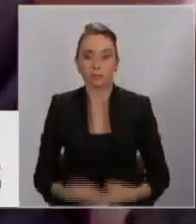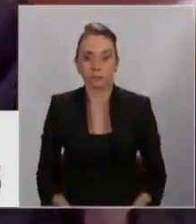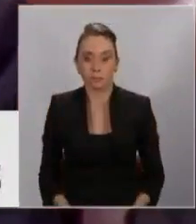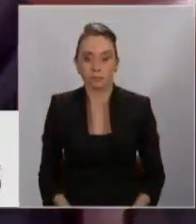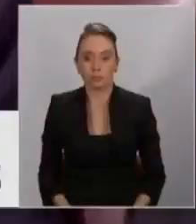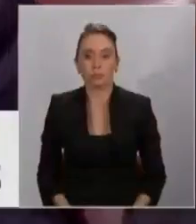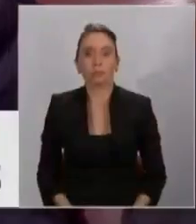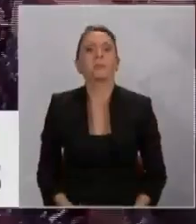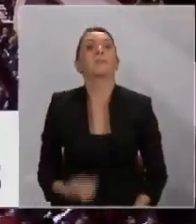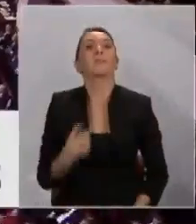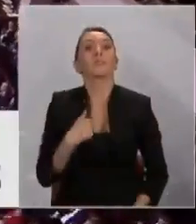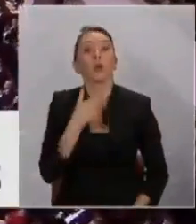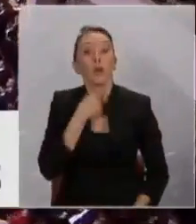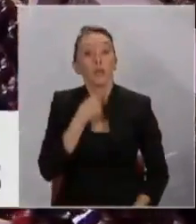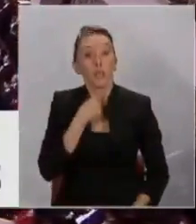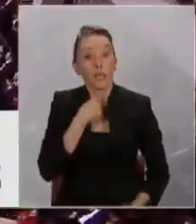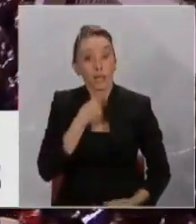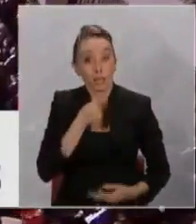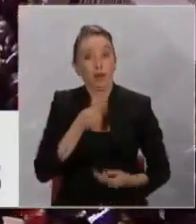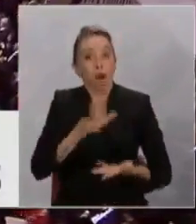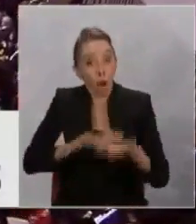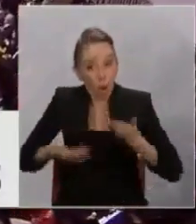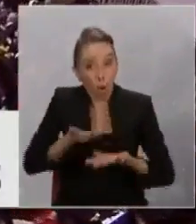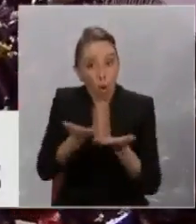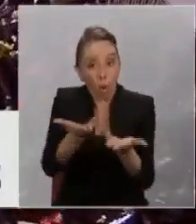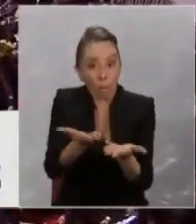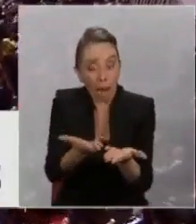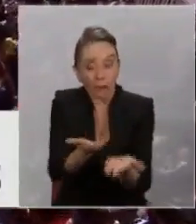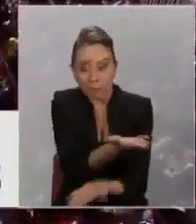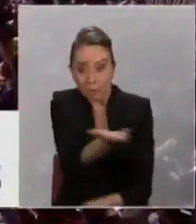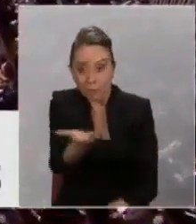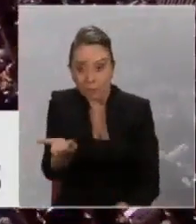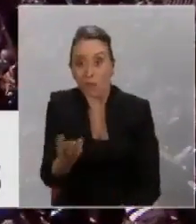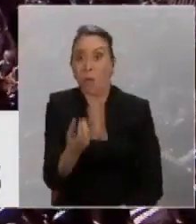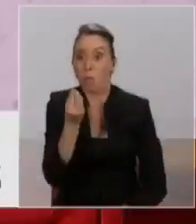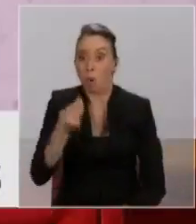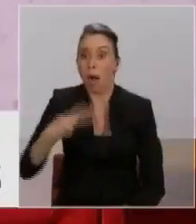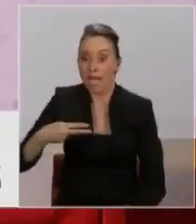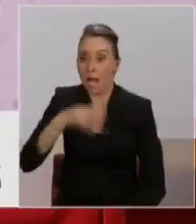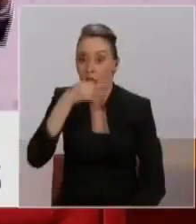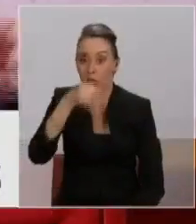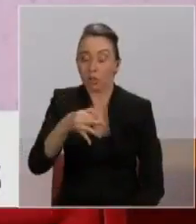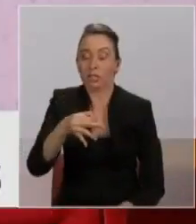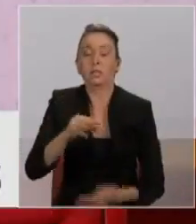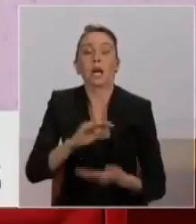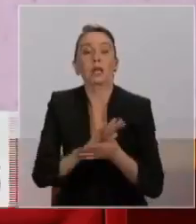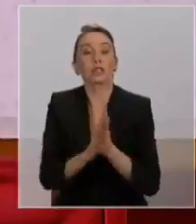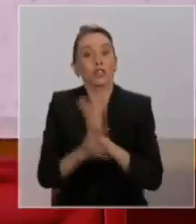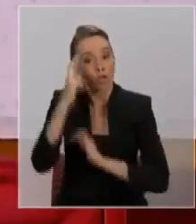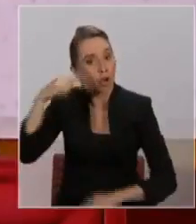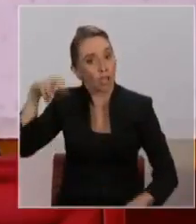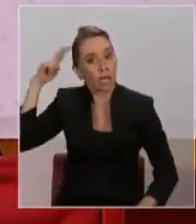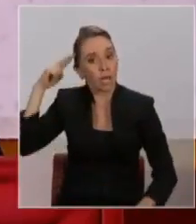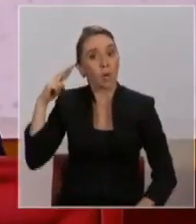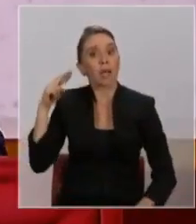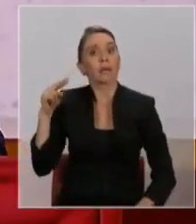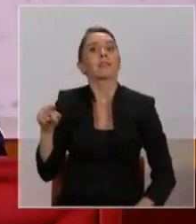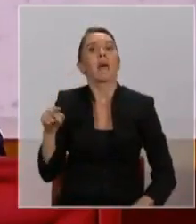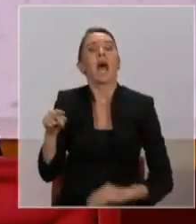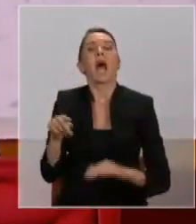Y quiero compartir con ustedes una buena noticia. Todos recordamos ese narco